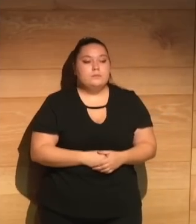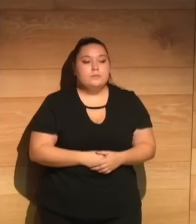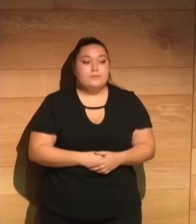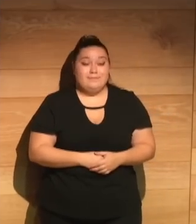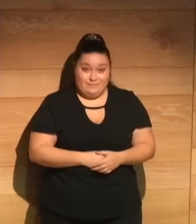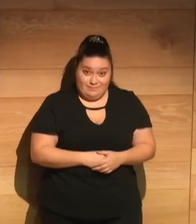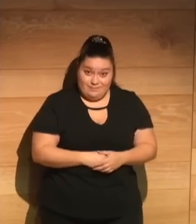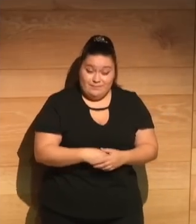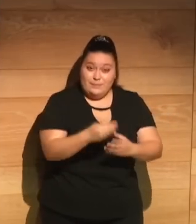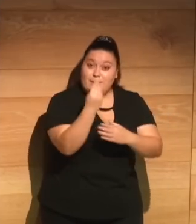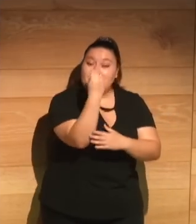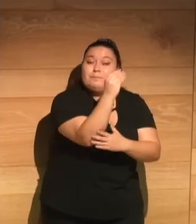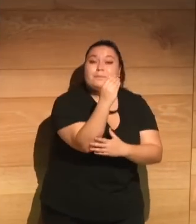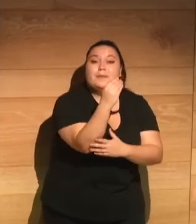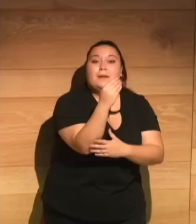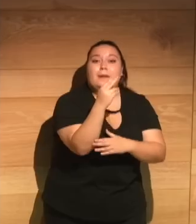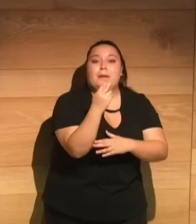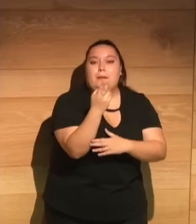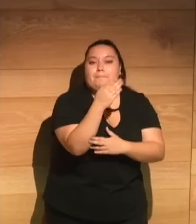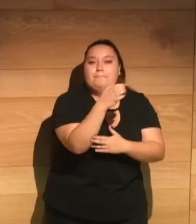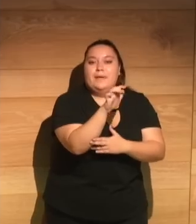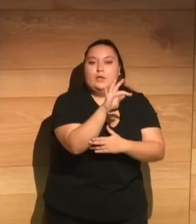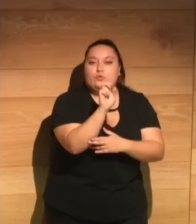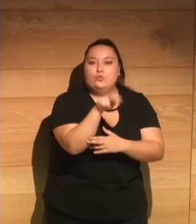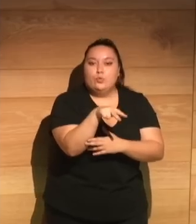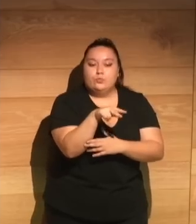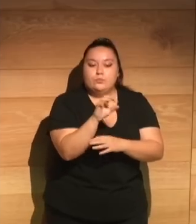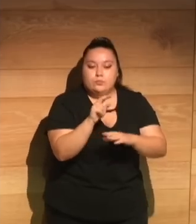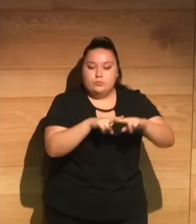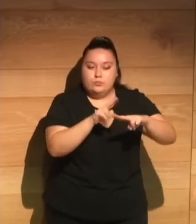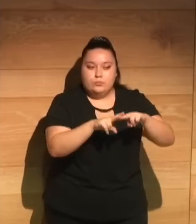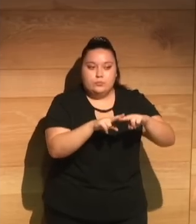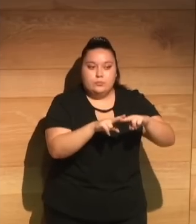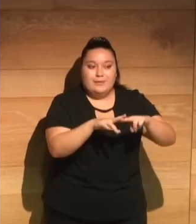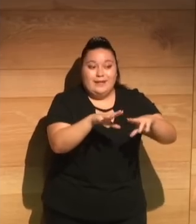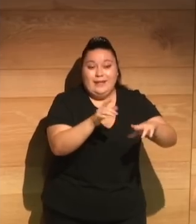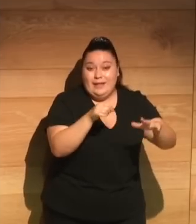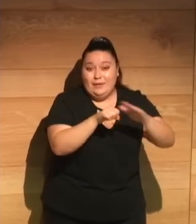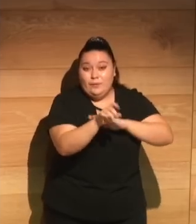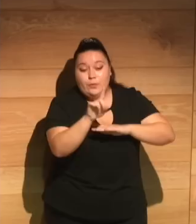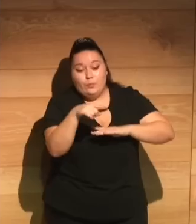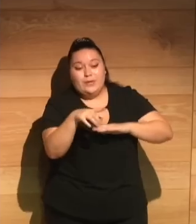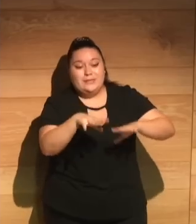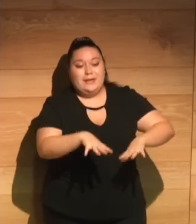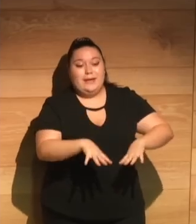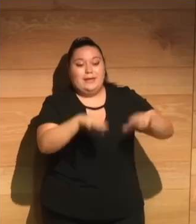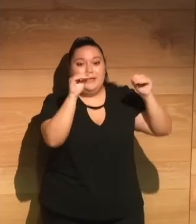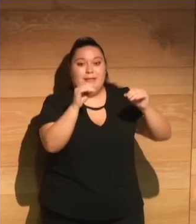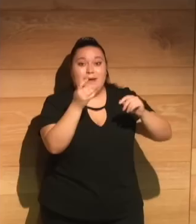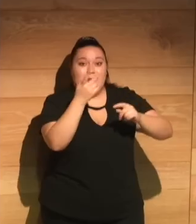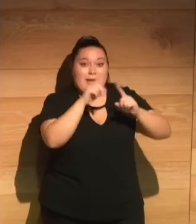ojo. Ahí pongo Betún de Judea y dejo que pase la figura de la catedral de Segovia, se